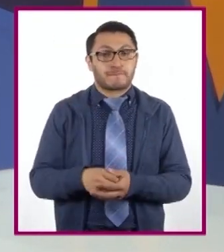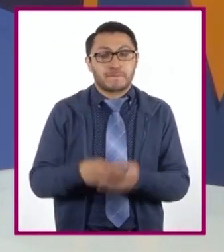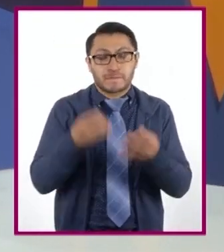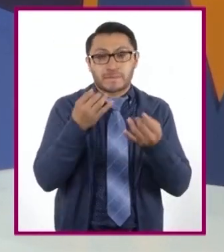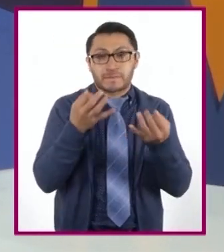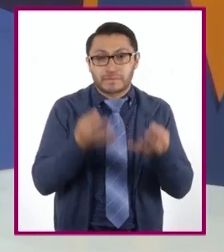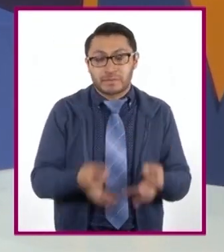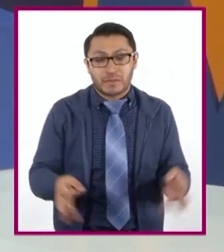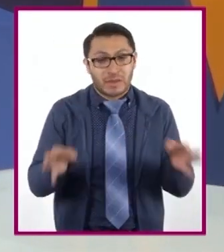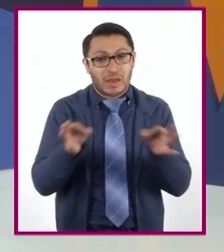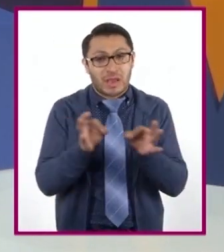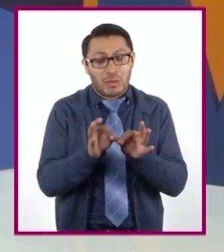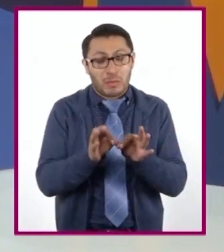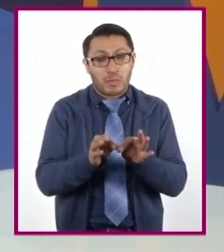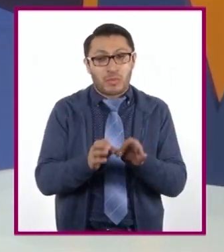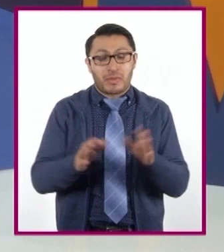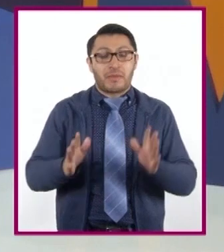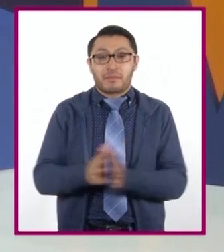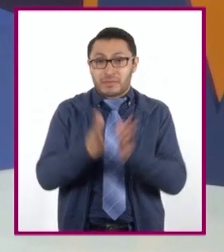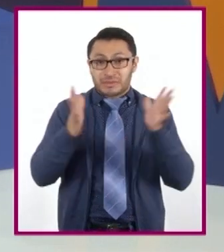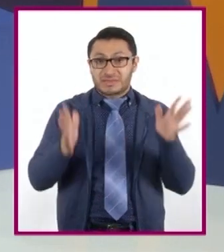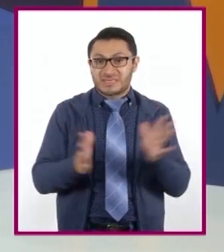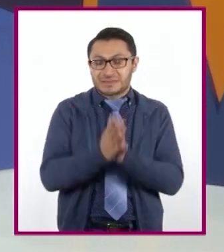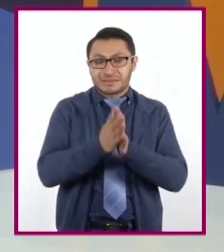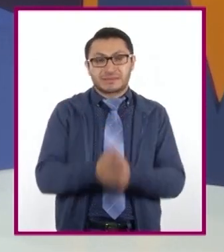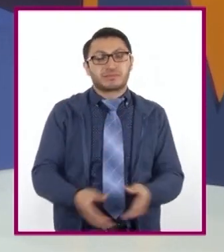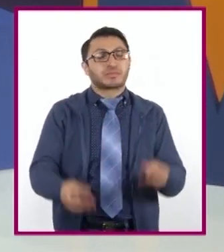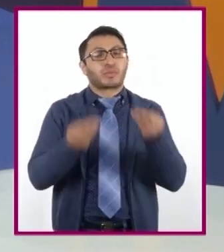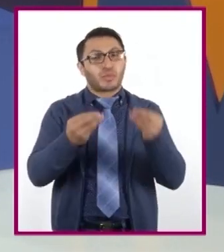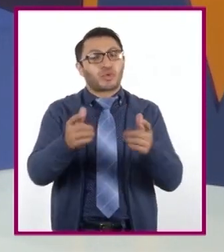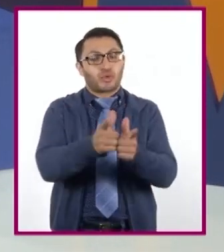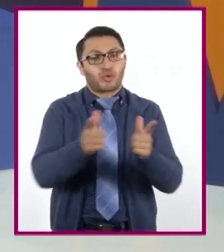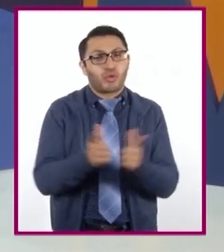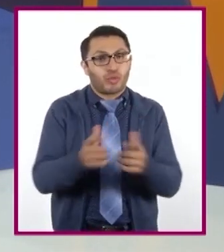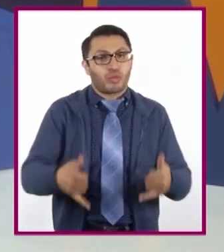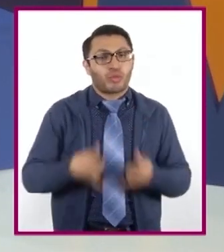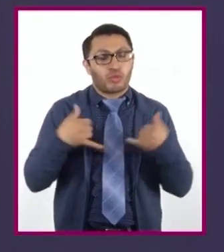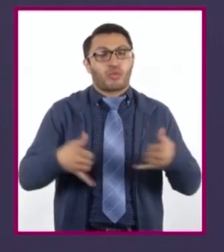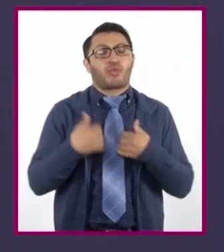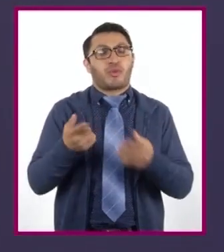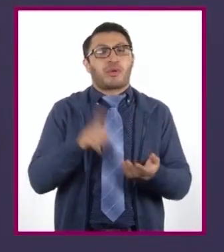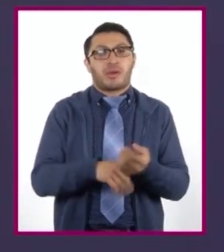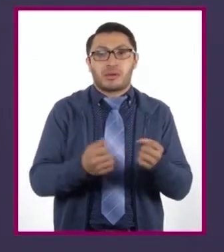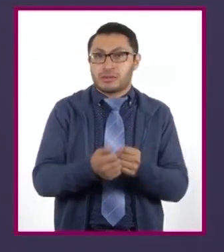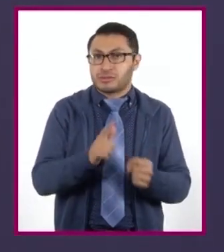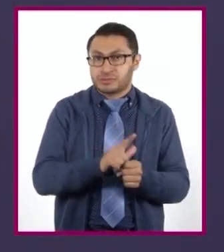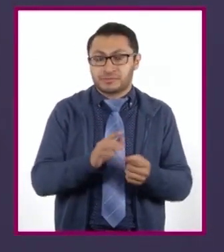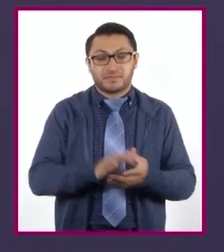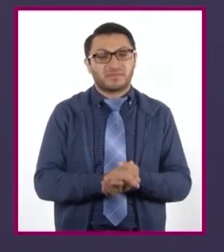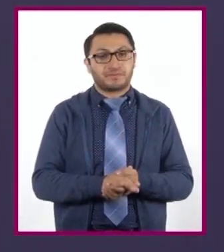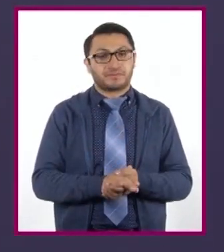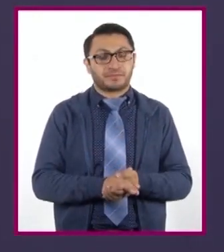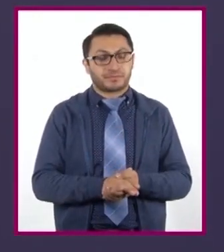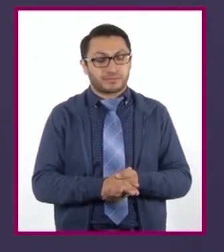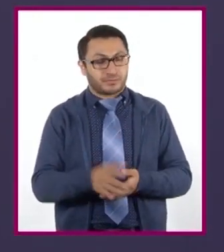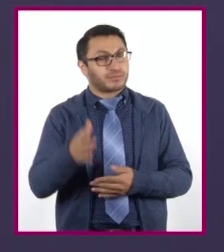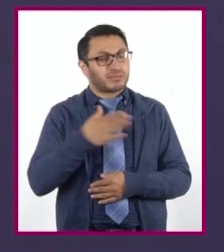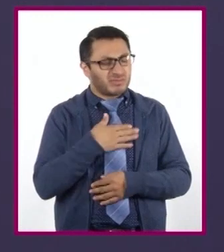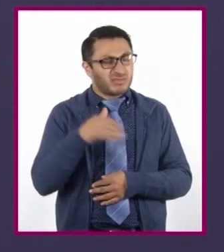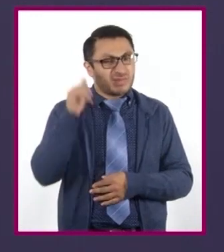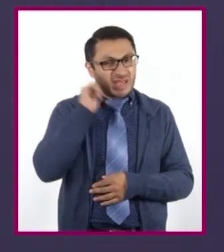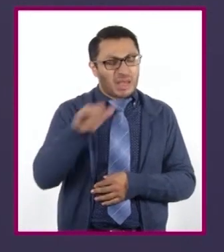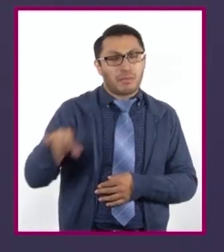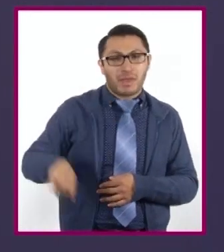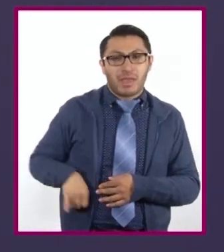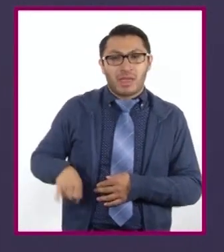importancia de la participación activa de los grupos juveniles en la sociedad. Puesto que a mí siempre me han